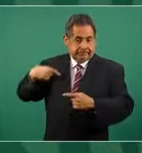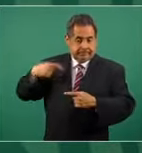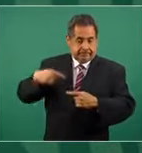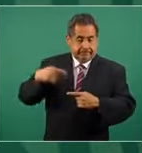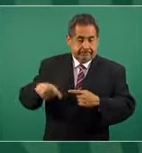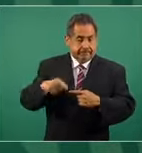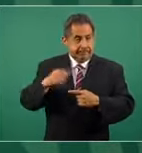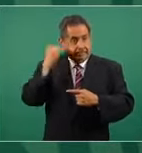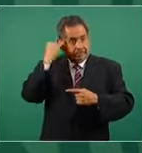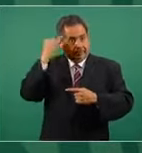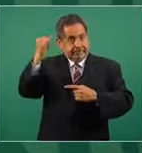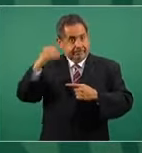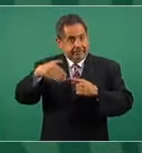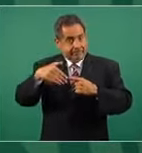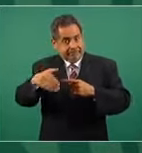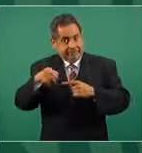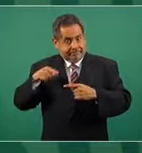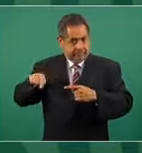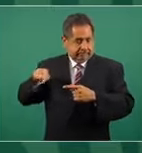tenían,